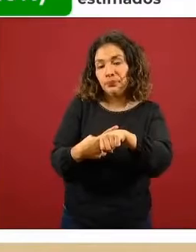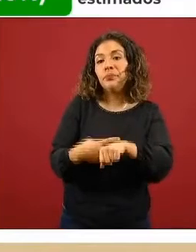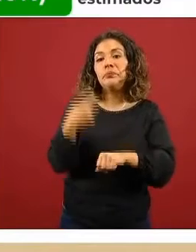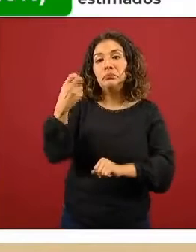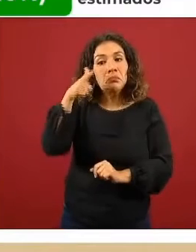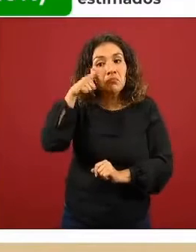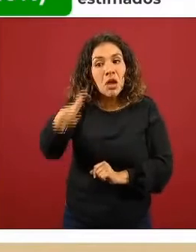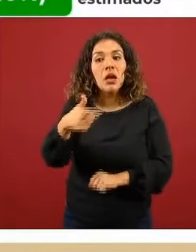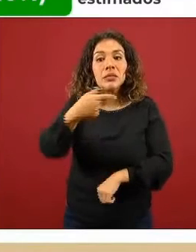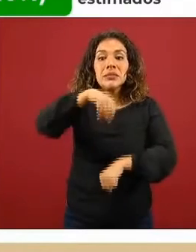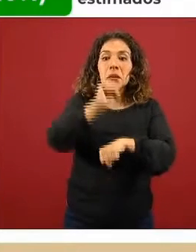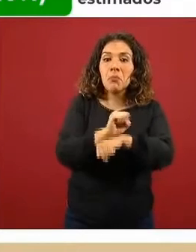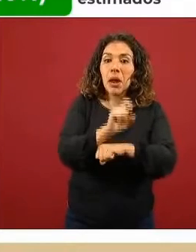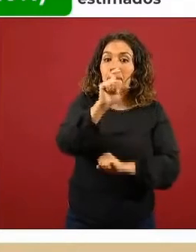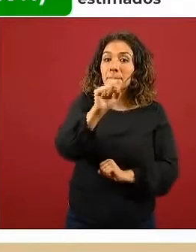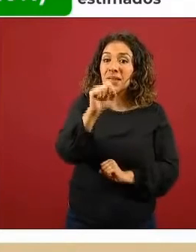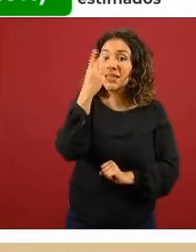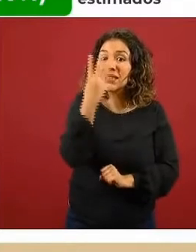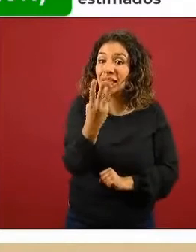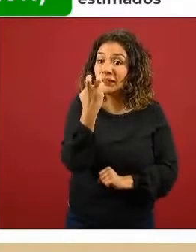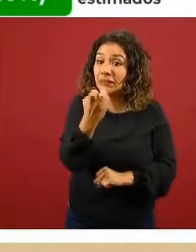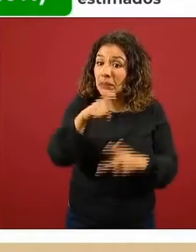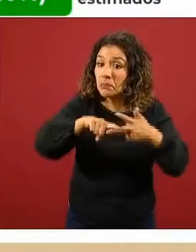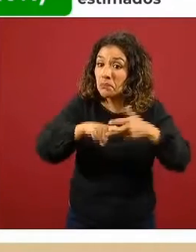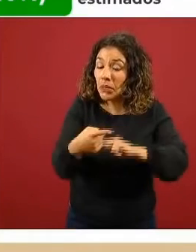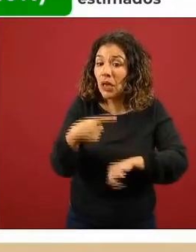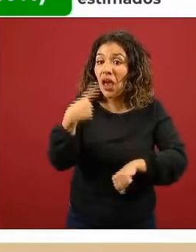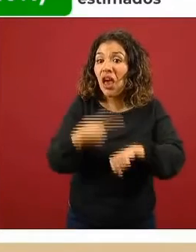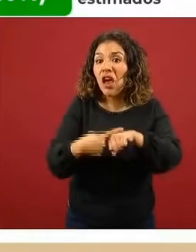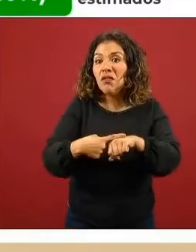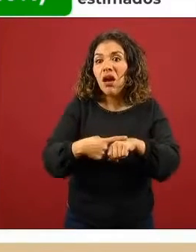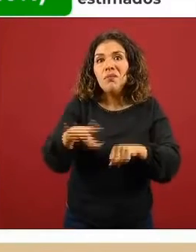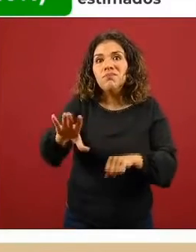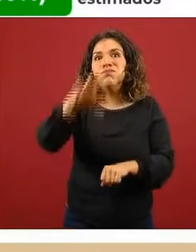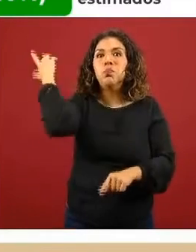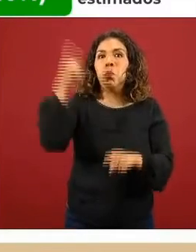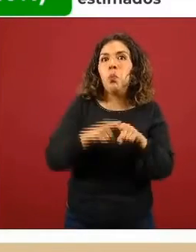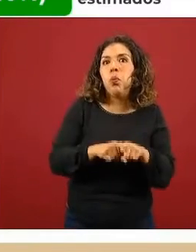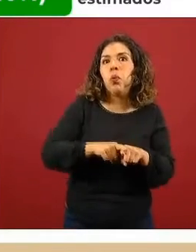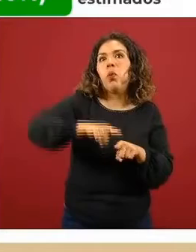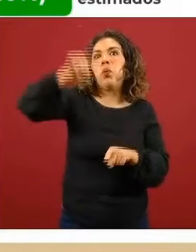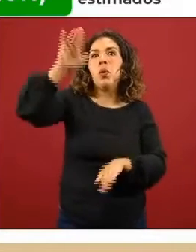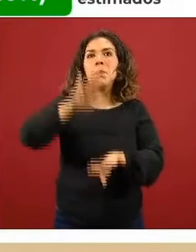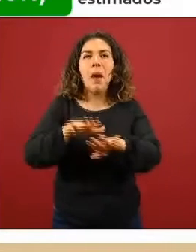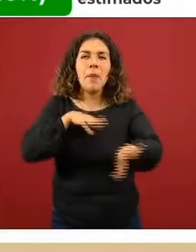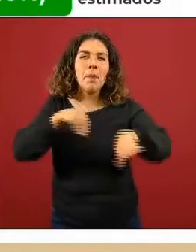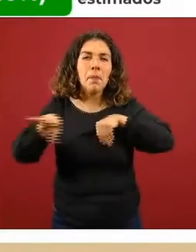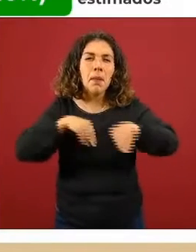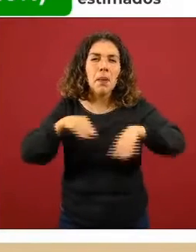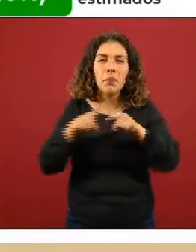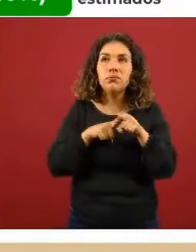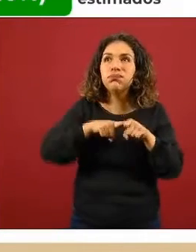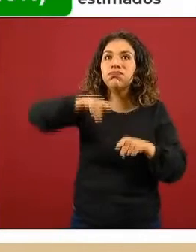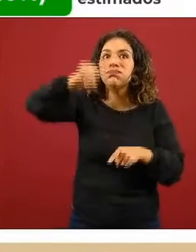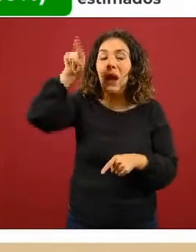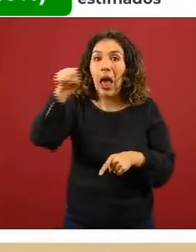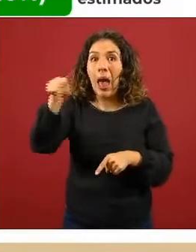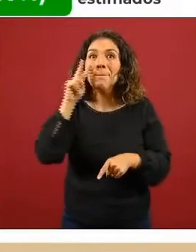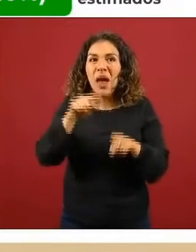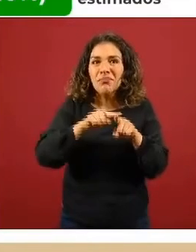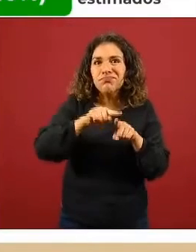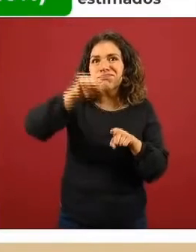partir de la semana 23 la epidemia entra en una aceleración importante. Veamos cómo la